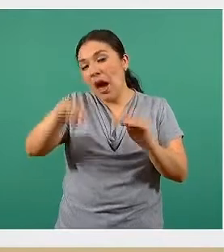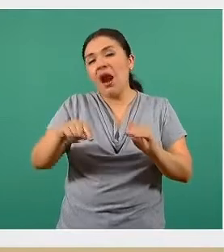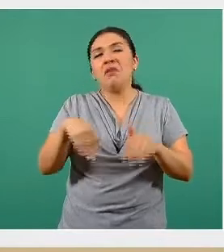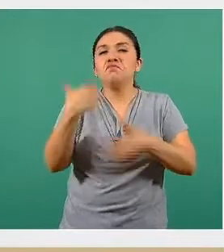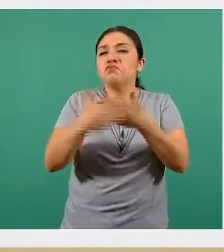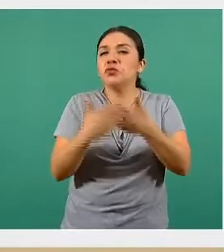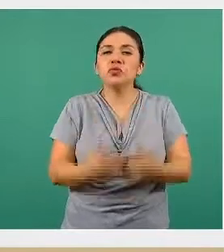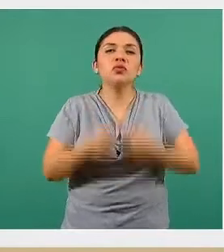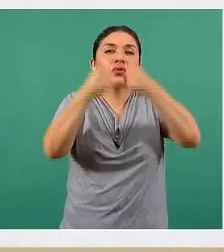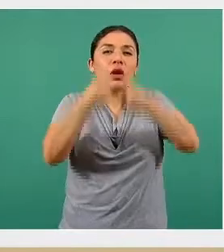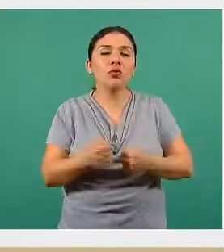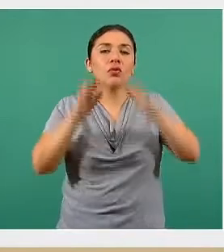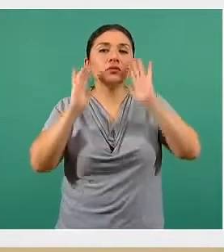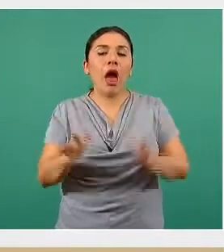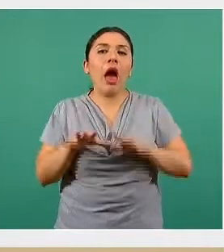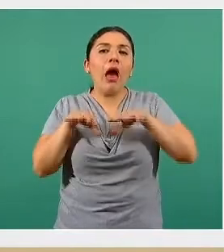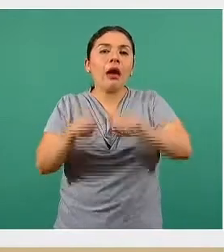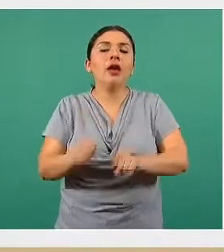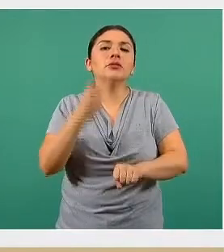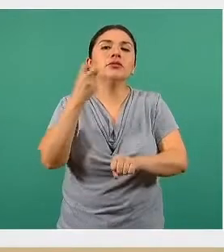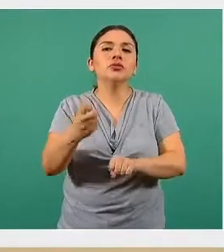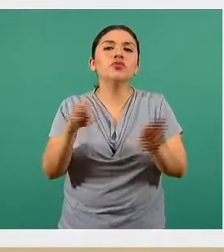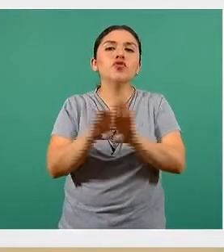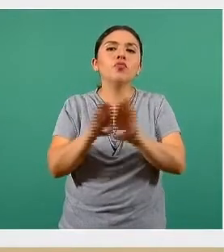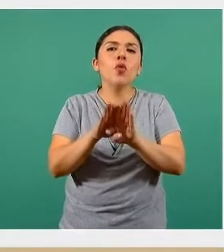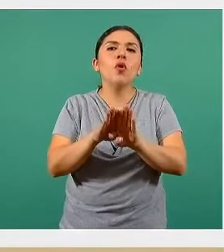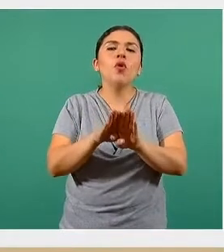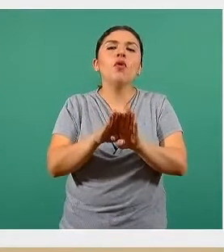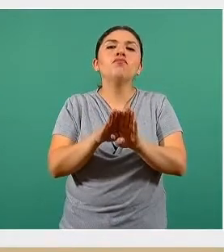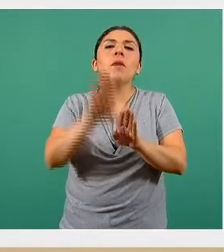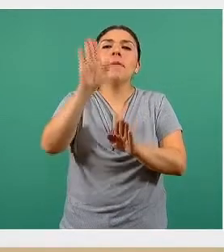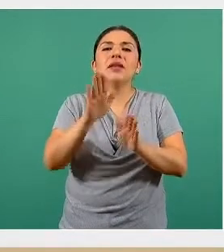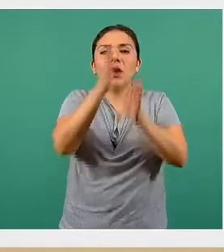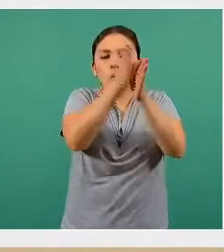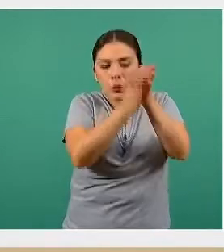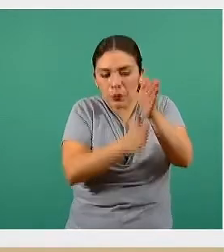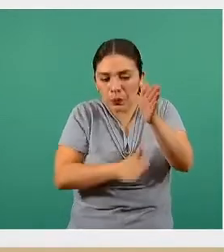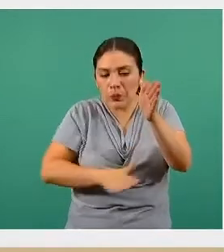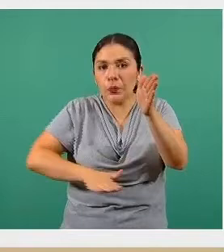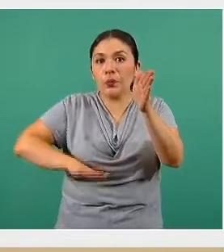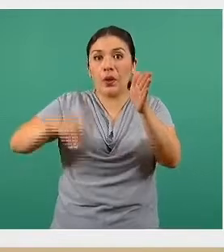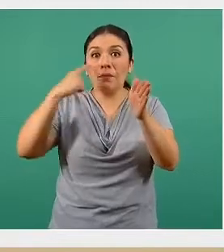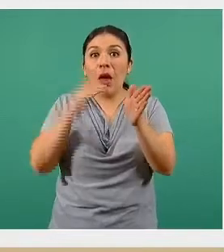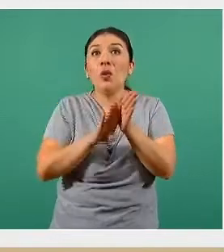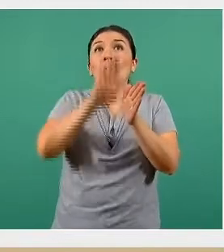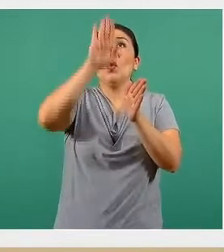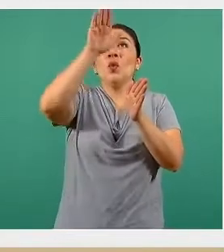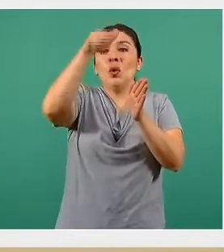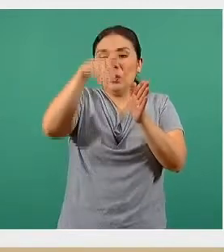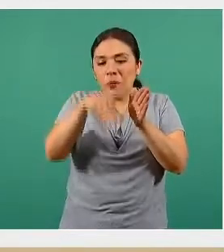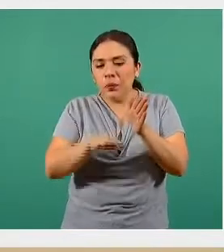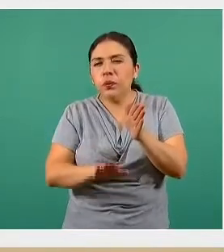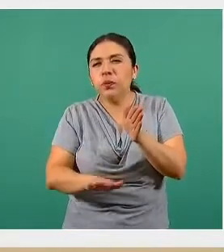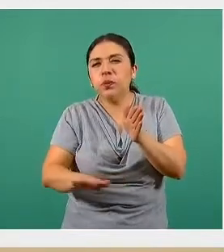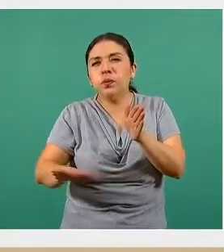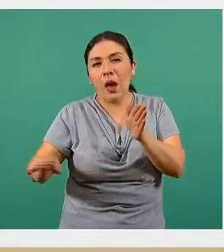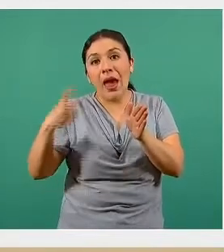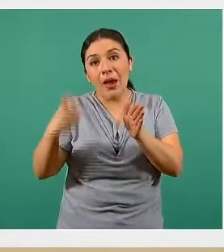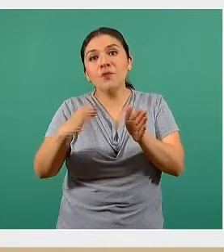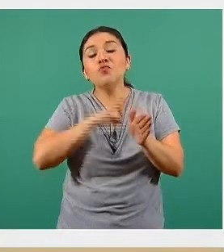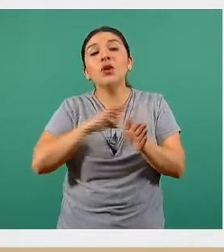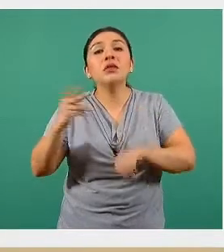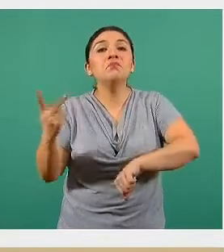seguramente llegar a este valle. ¿Sí? Es una cresta, este es un valle, y esto es lo que